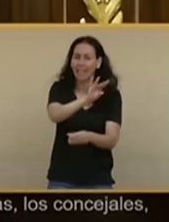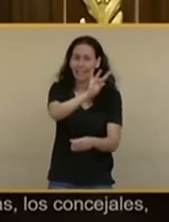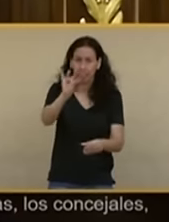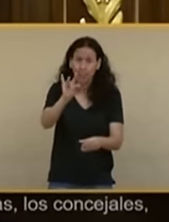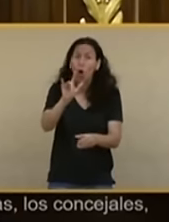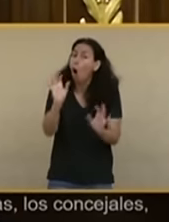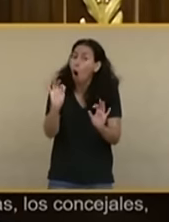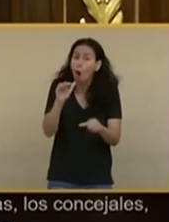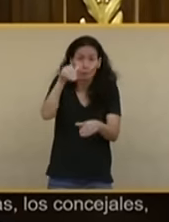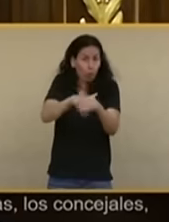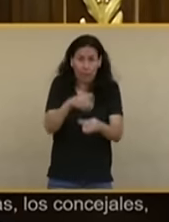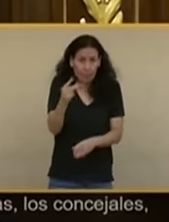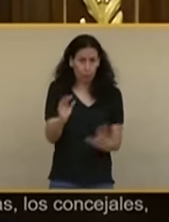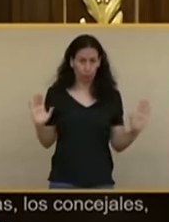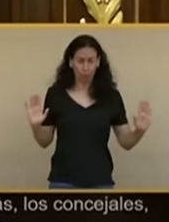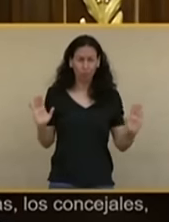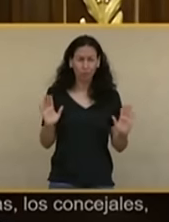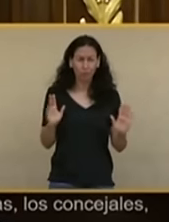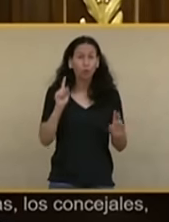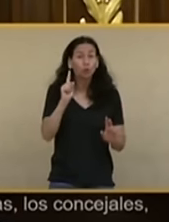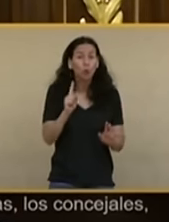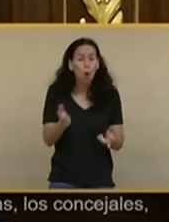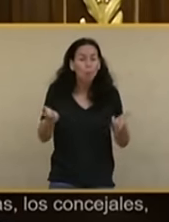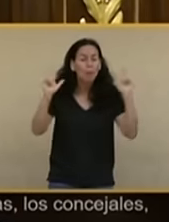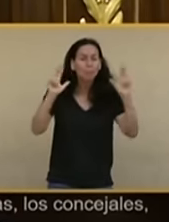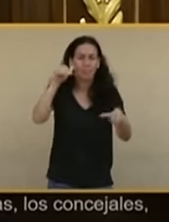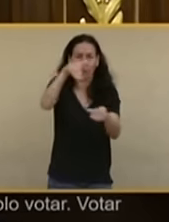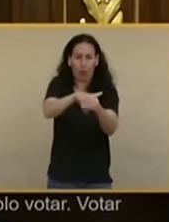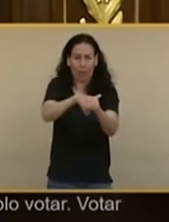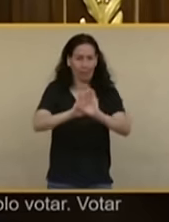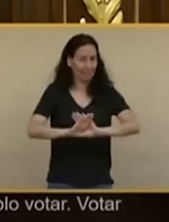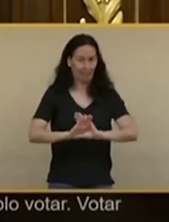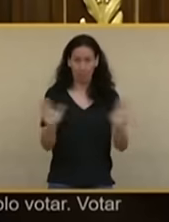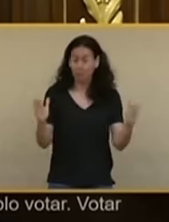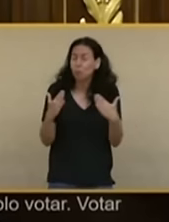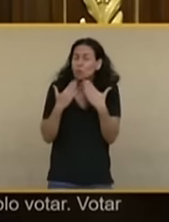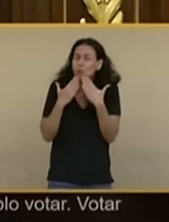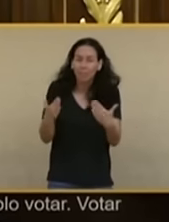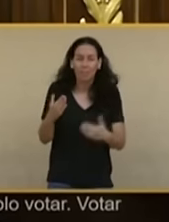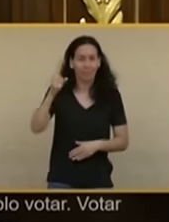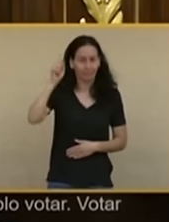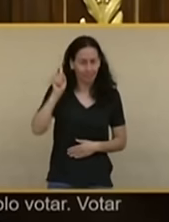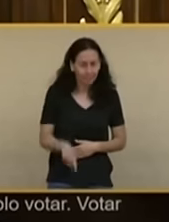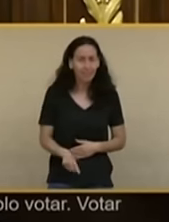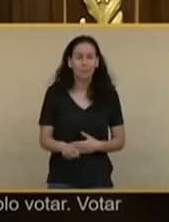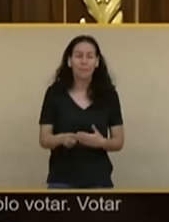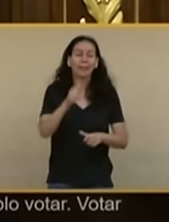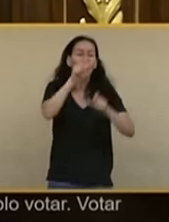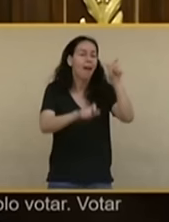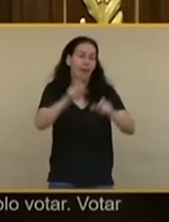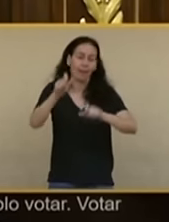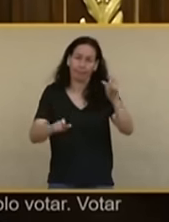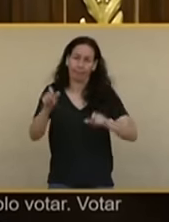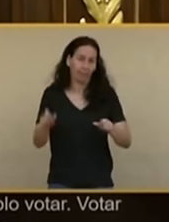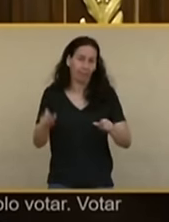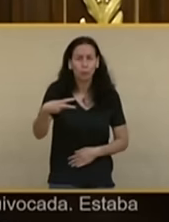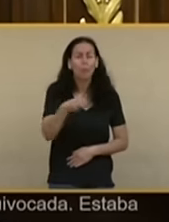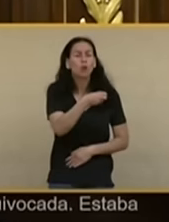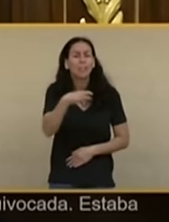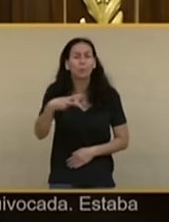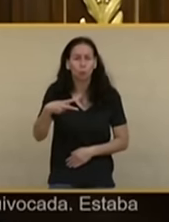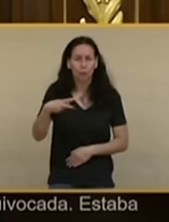no. Y gracias. Pero permitir votar. Y muchas gracias a la gente, a